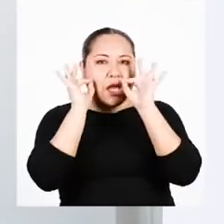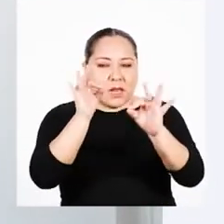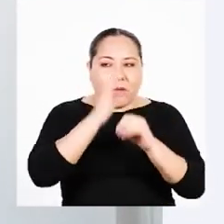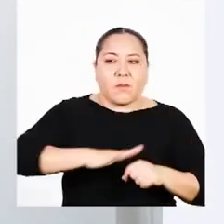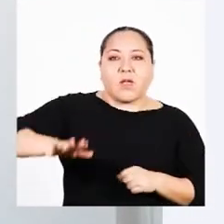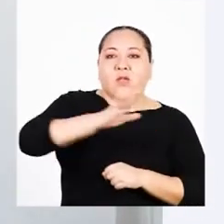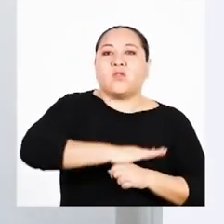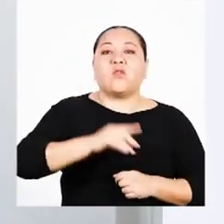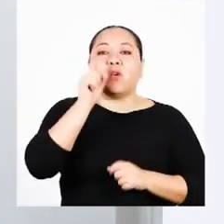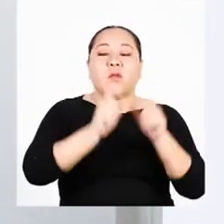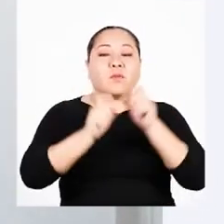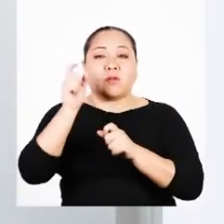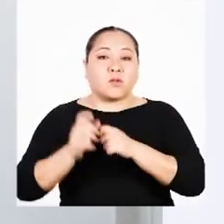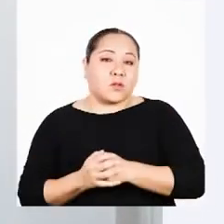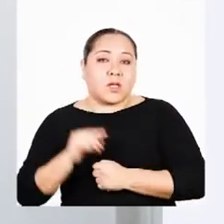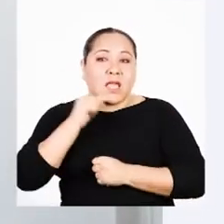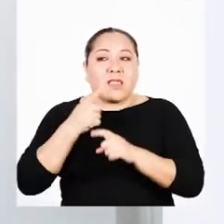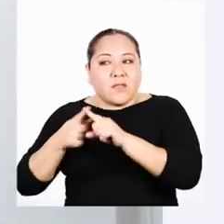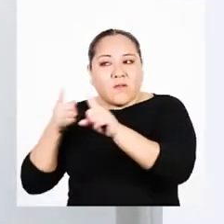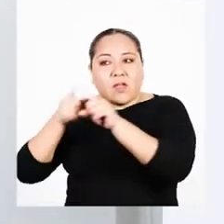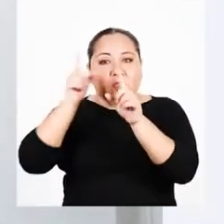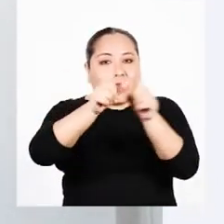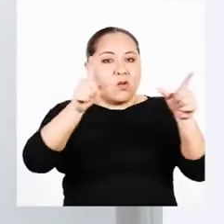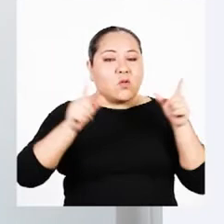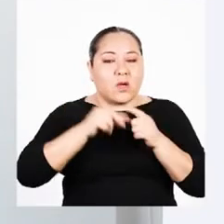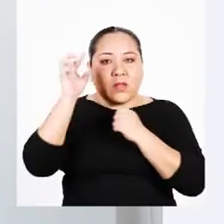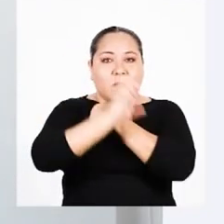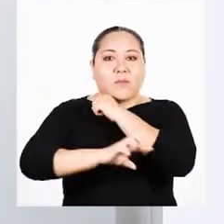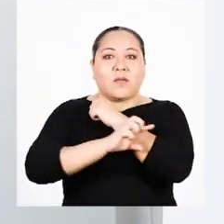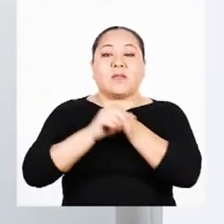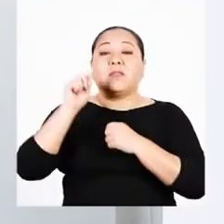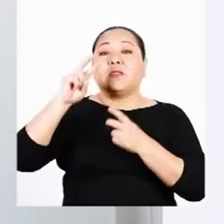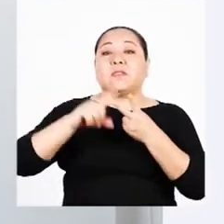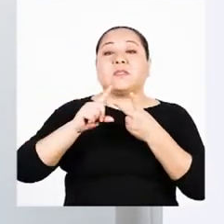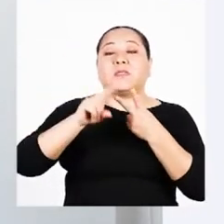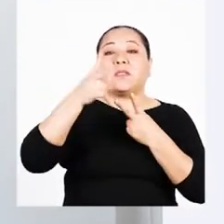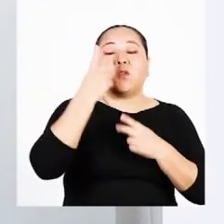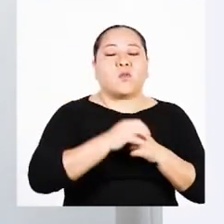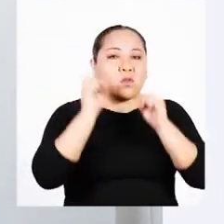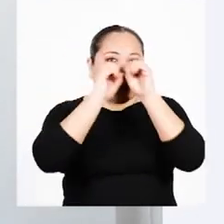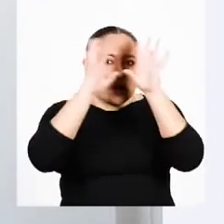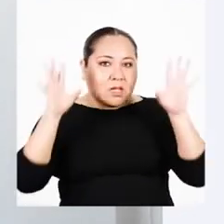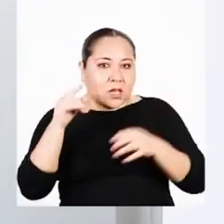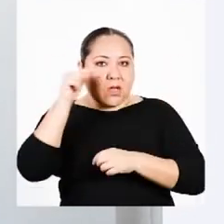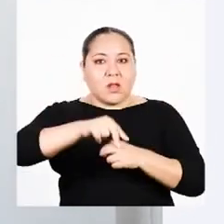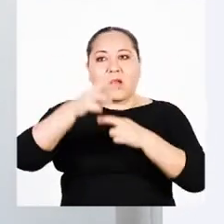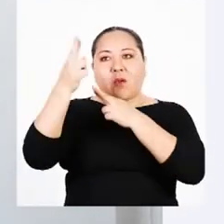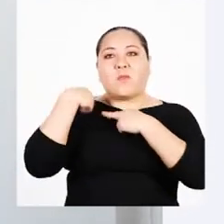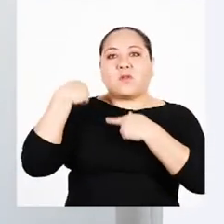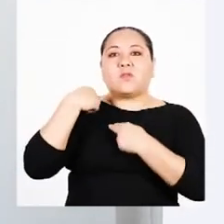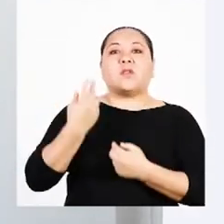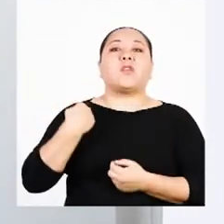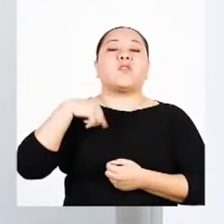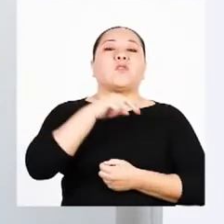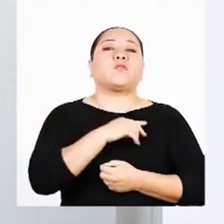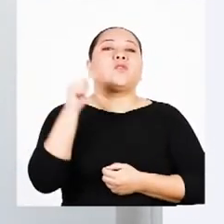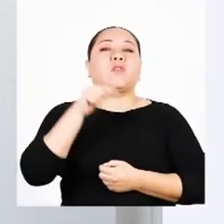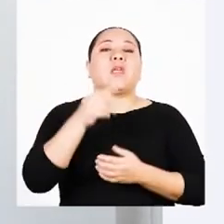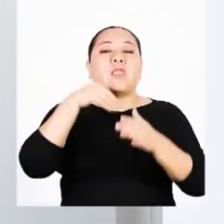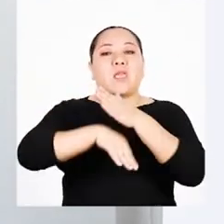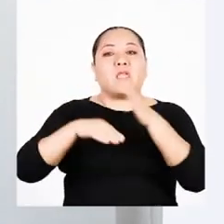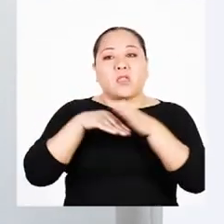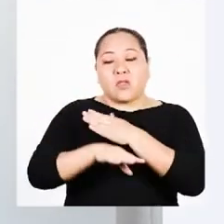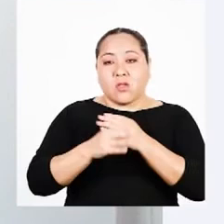de calidad para todos y todas en los diferentes lugares de nuestro país. En segundo lugar, tenemos que ser claros con el rol que cumplimos